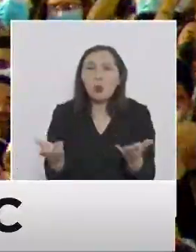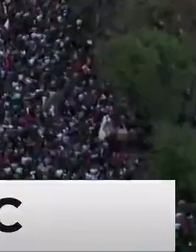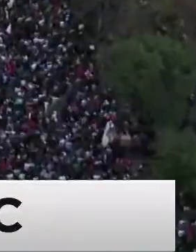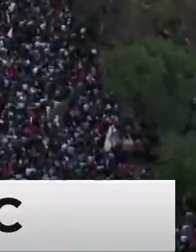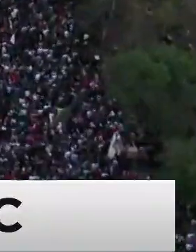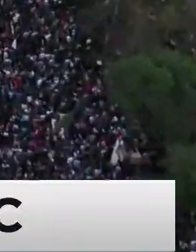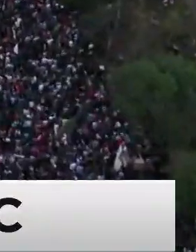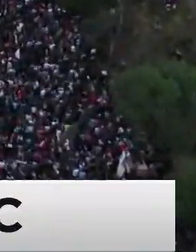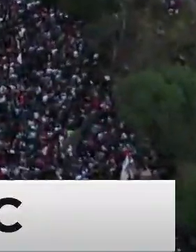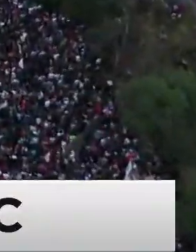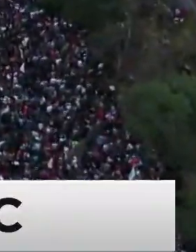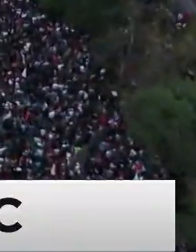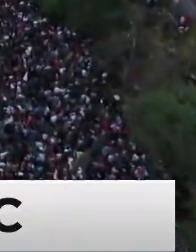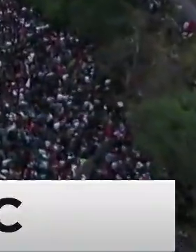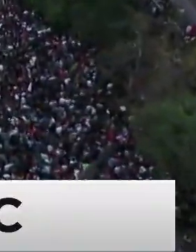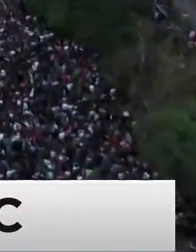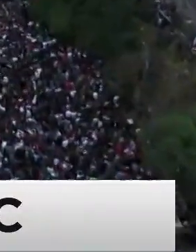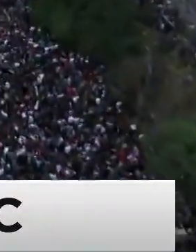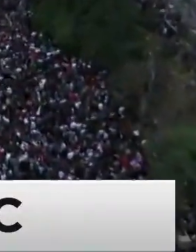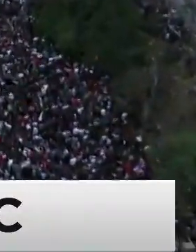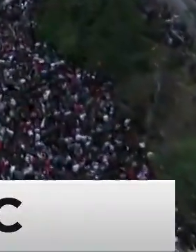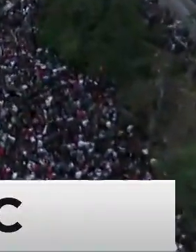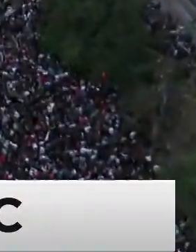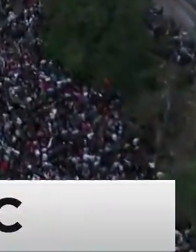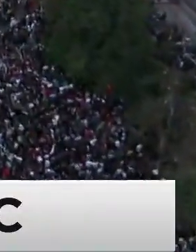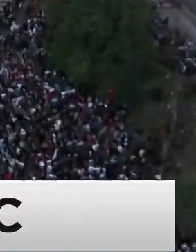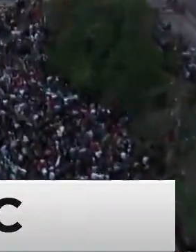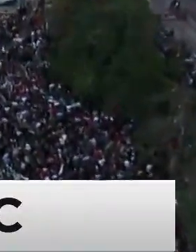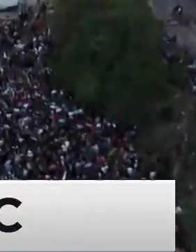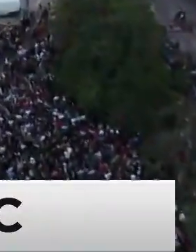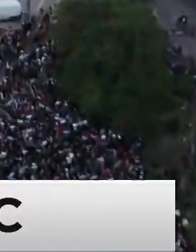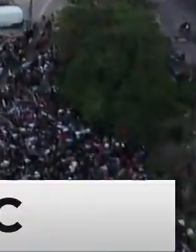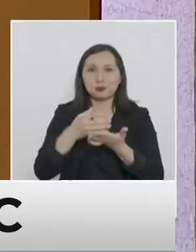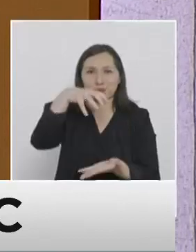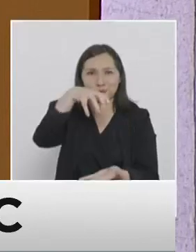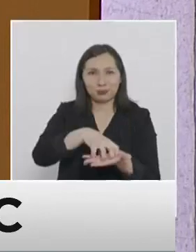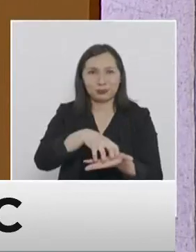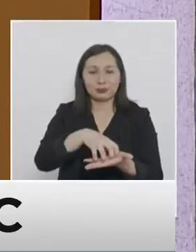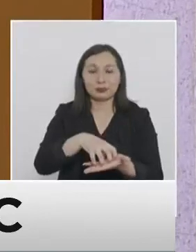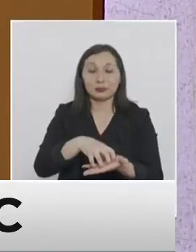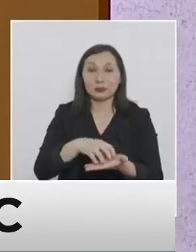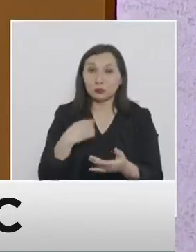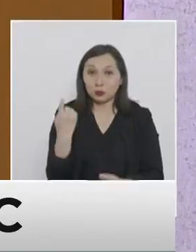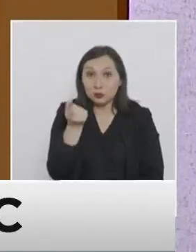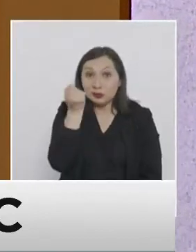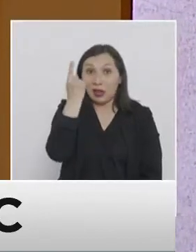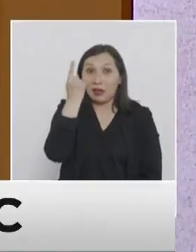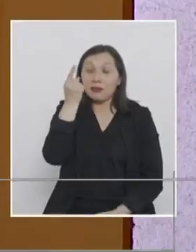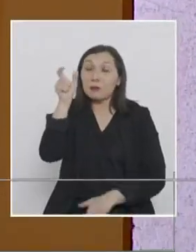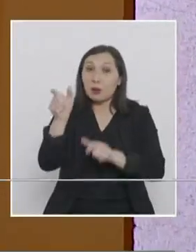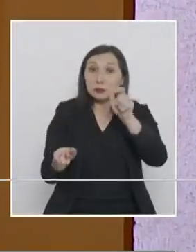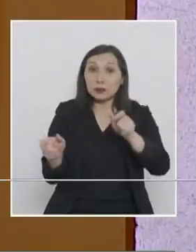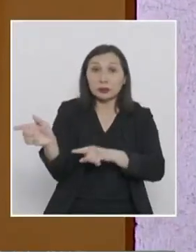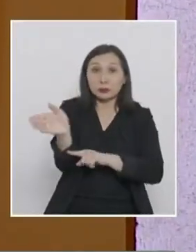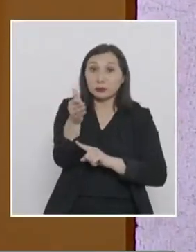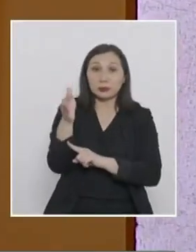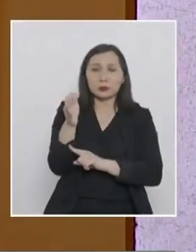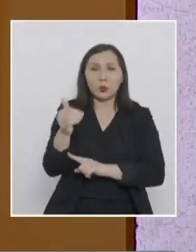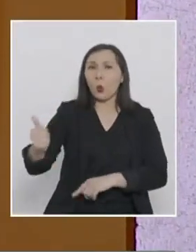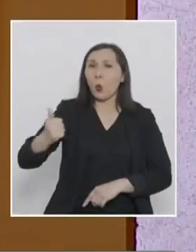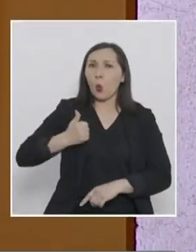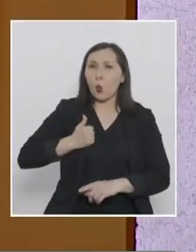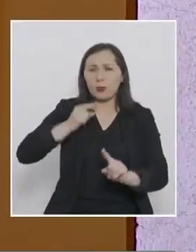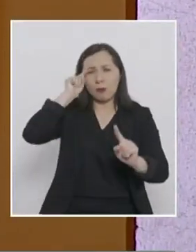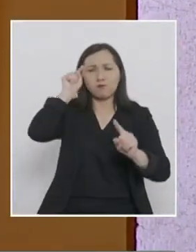primera vuelta presidencial, pero también moderó las expectativas. Sabemos, compatriotas, que el cumplimiento de